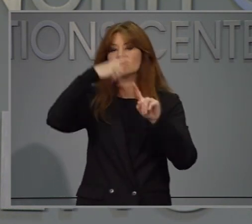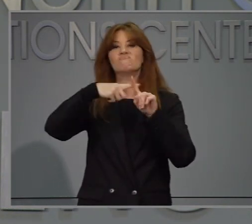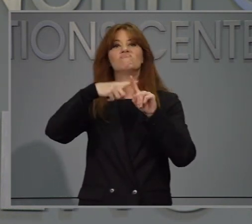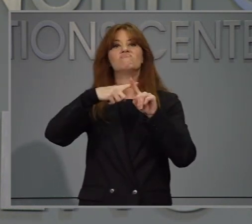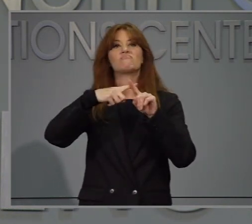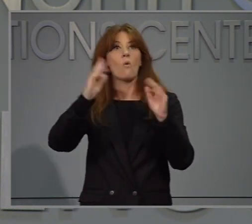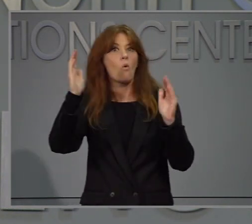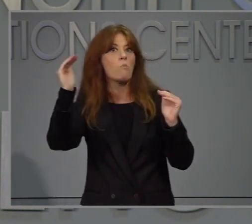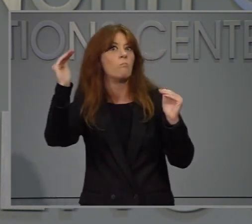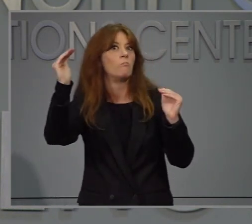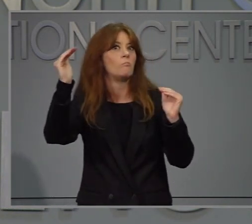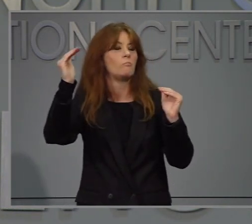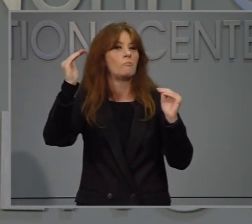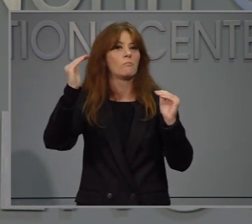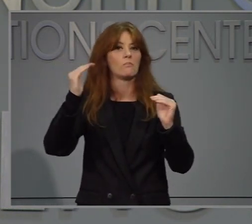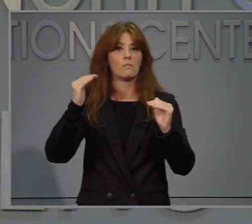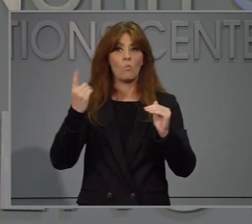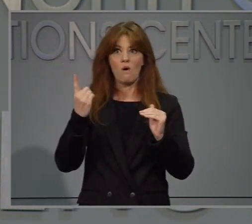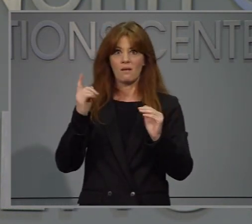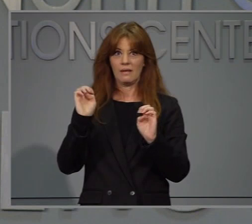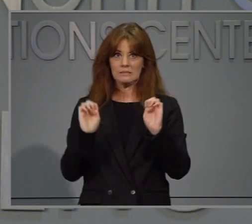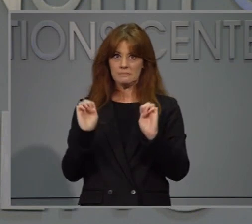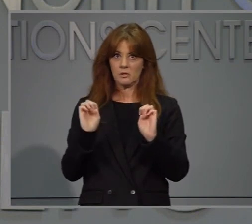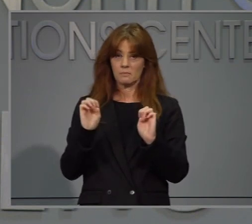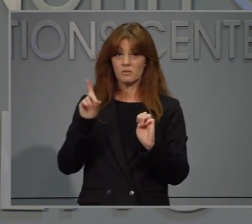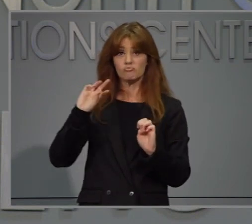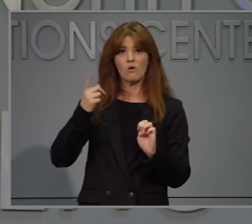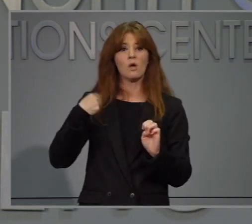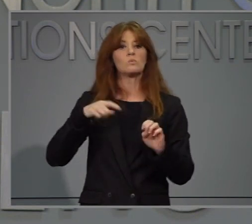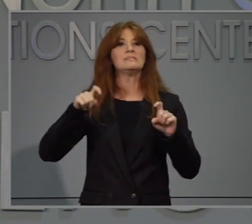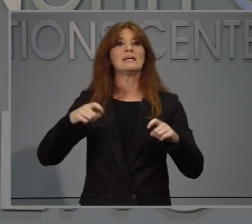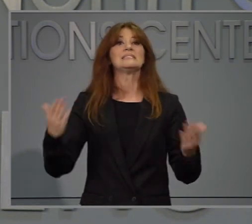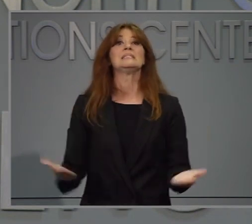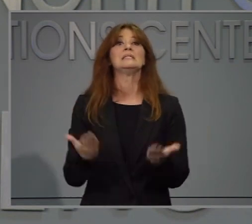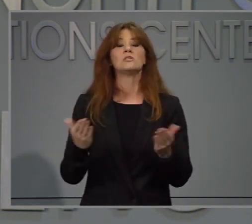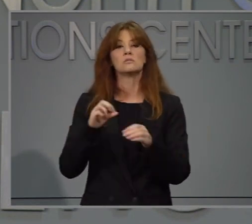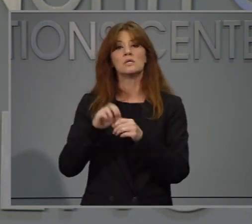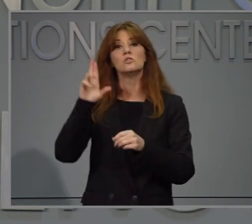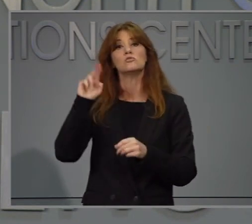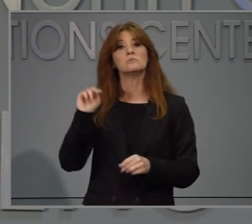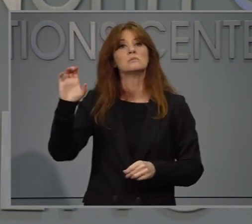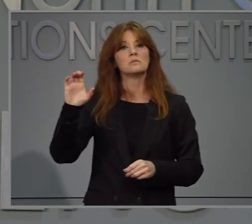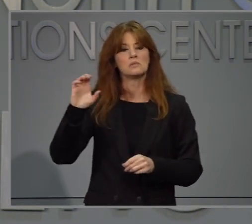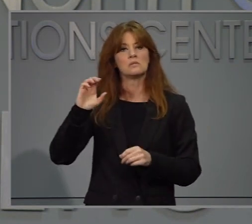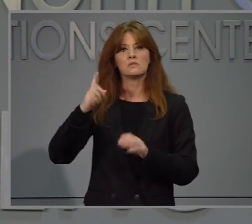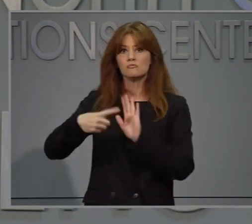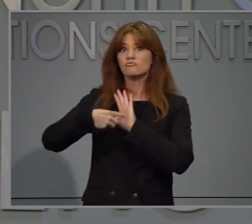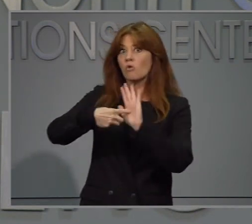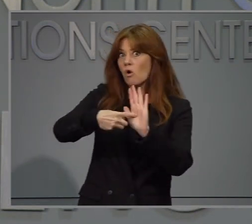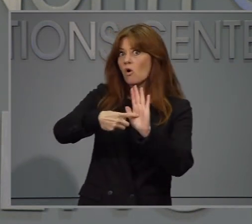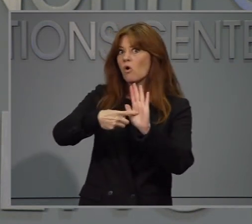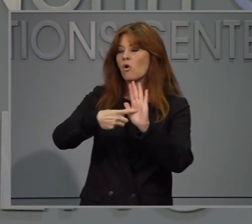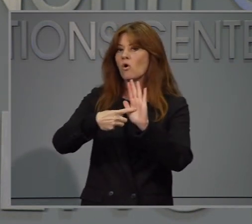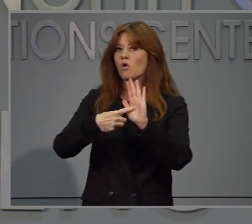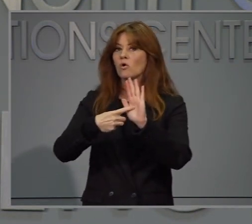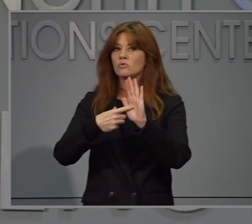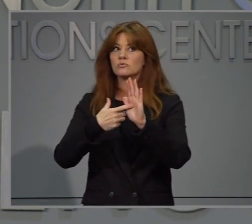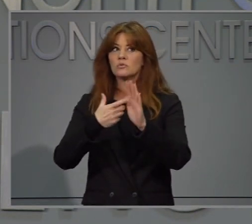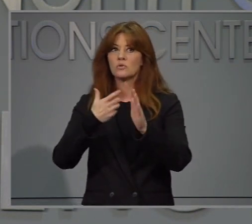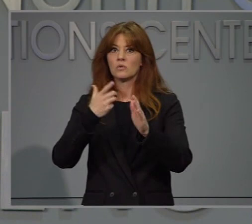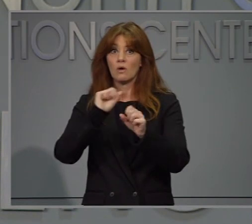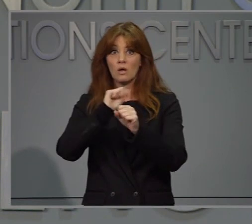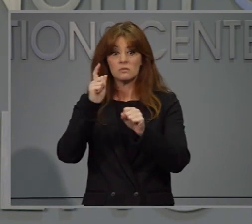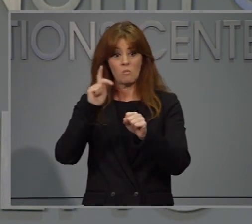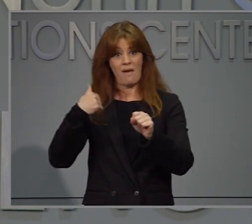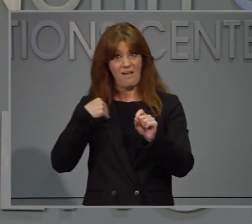esperanza. Se está probando un medicamento experimental aquí mismo en la Universidad de Carolina del Norte que parece prometer